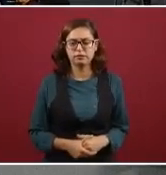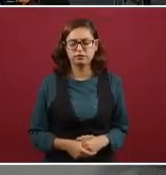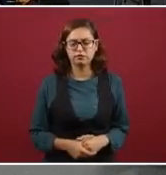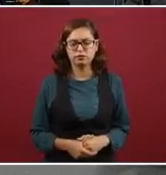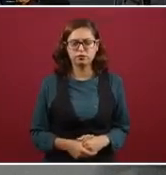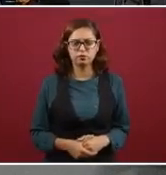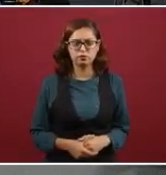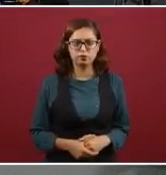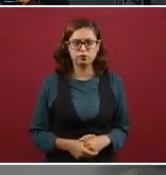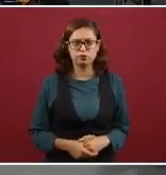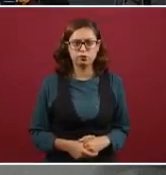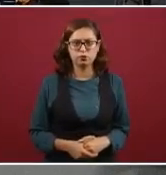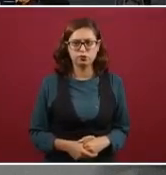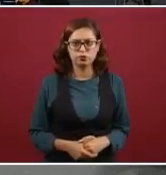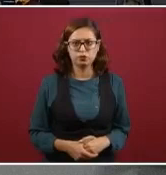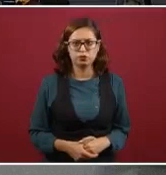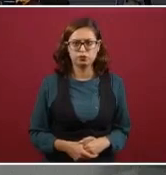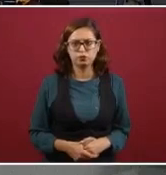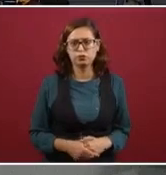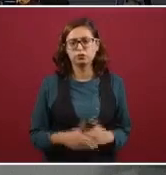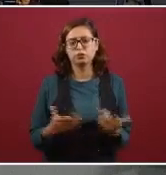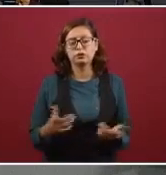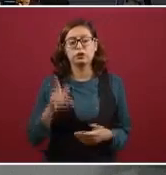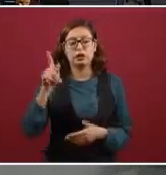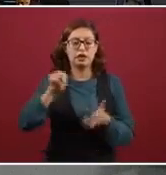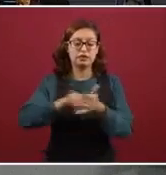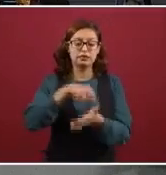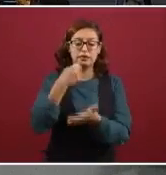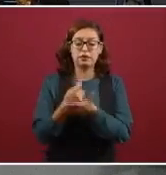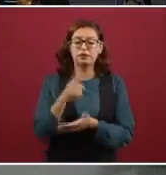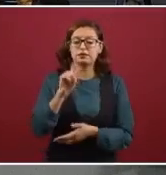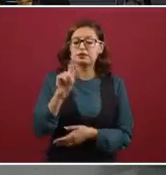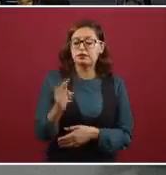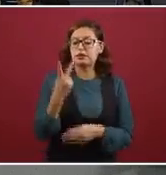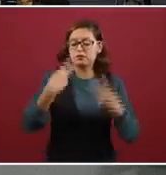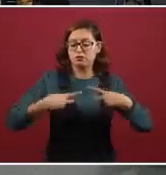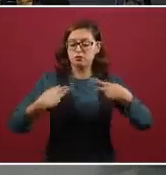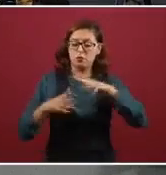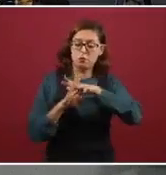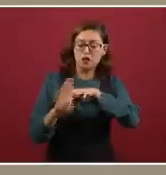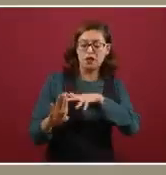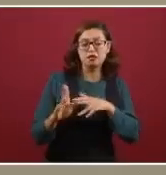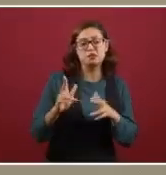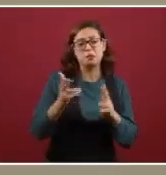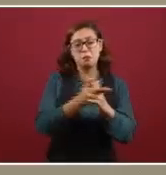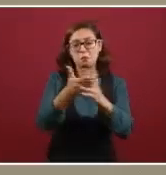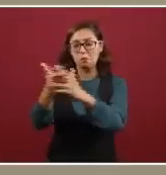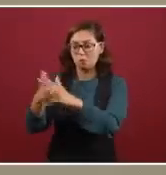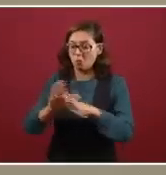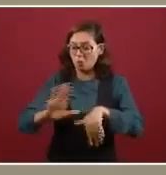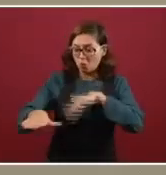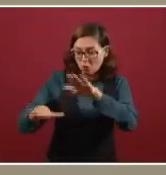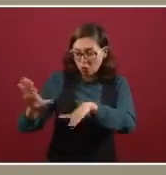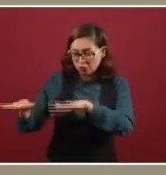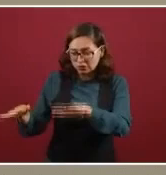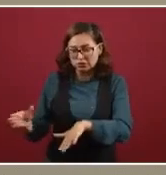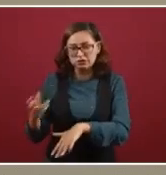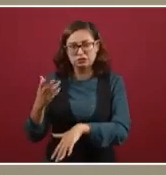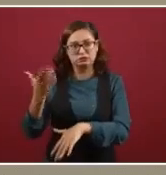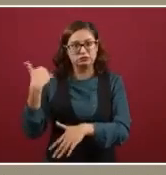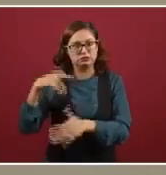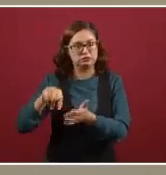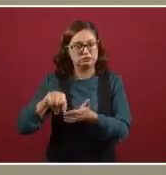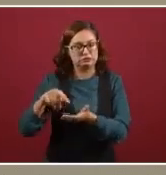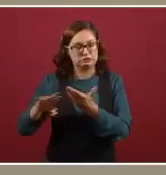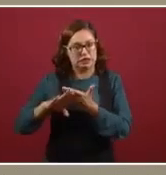de 72 migrantes en Tamaulipas en 2010. Sin embargo, el enfoque en